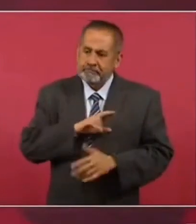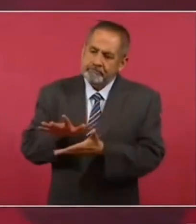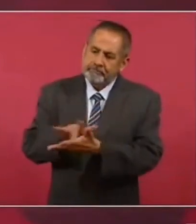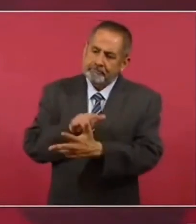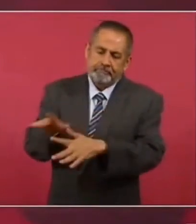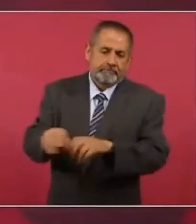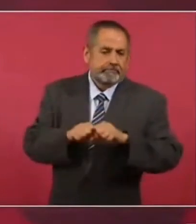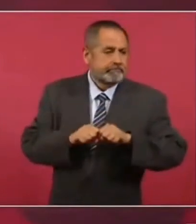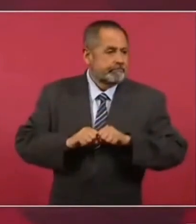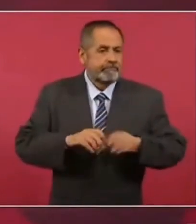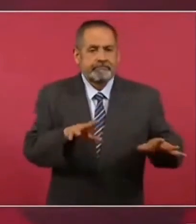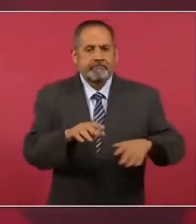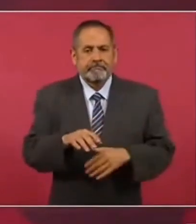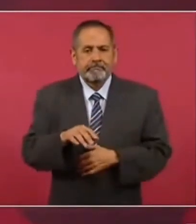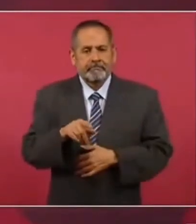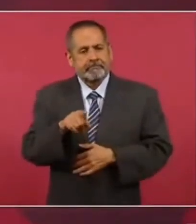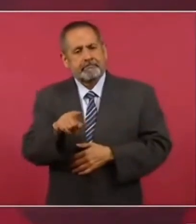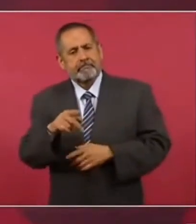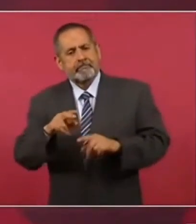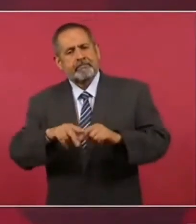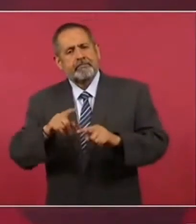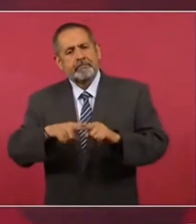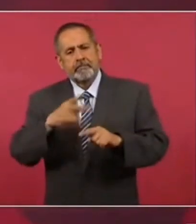es la que utiliza